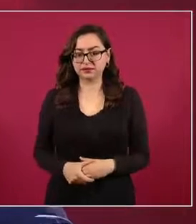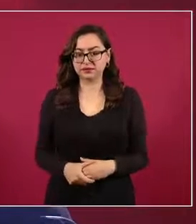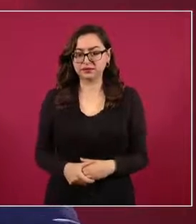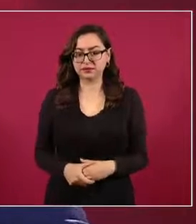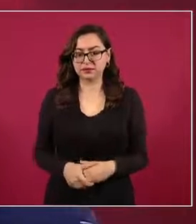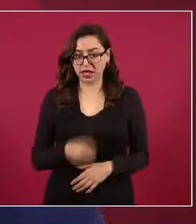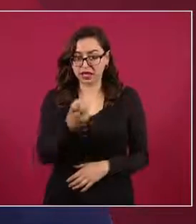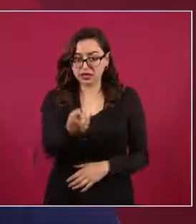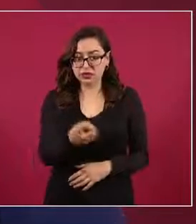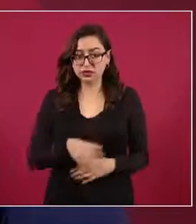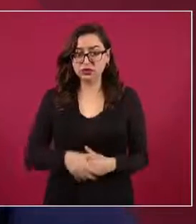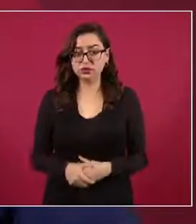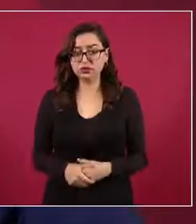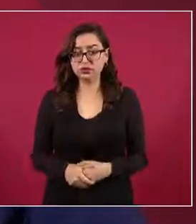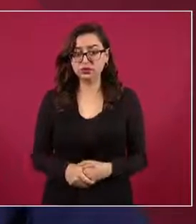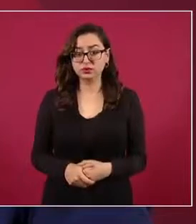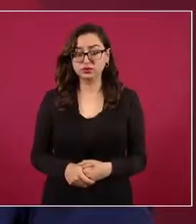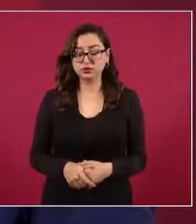Otro,